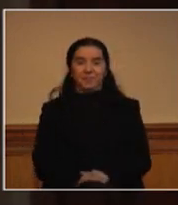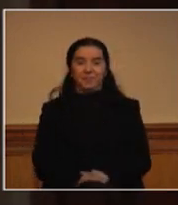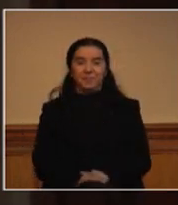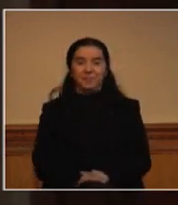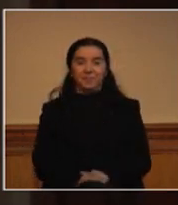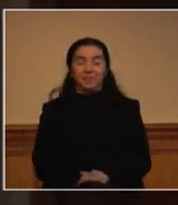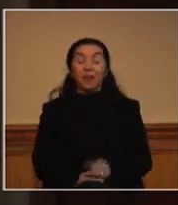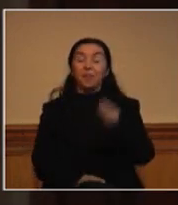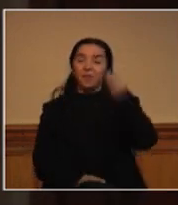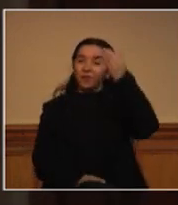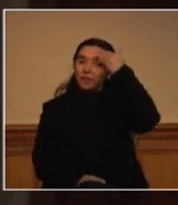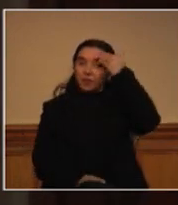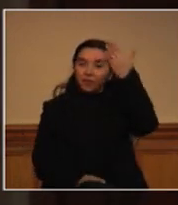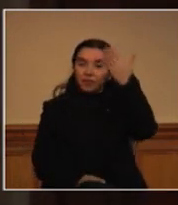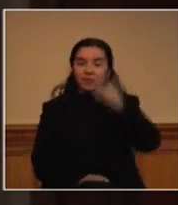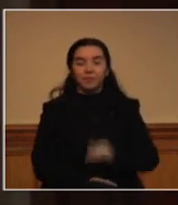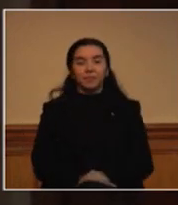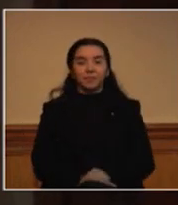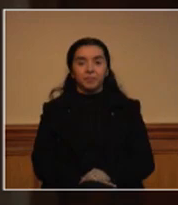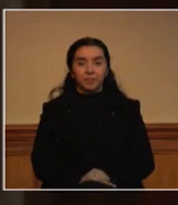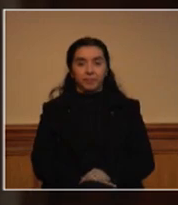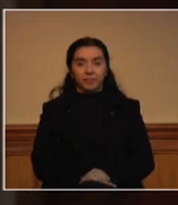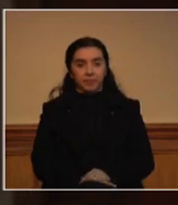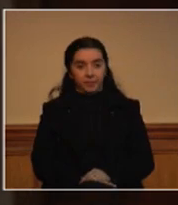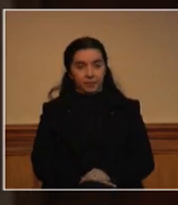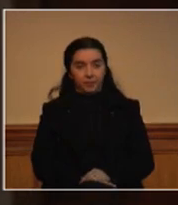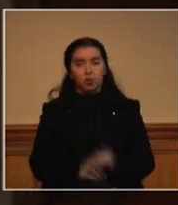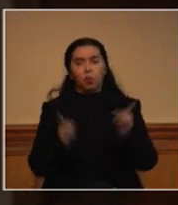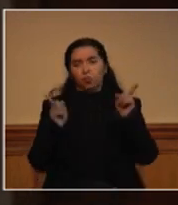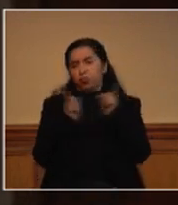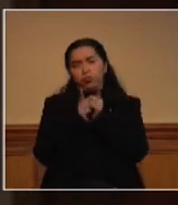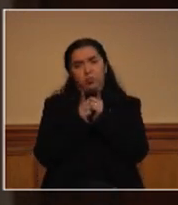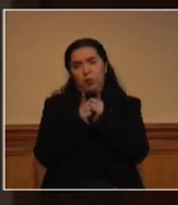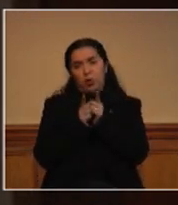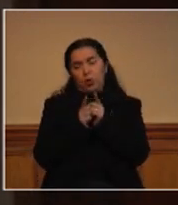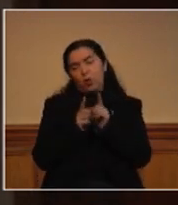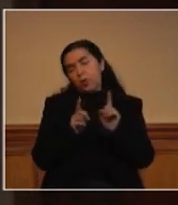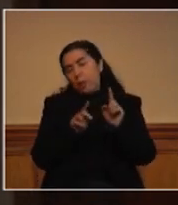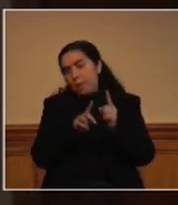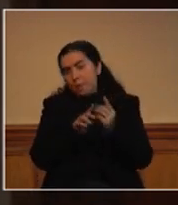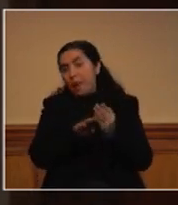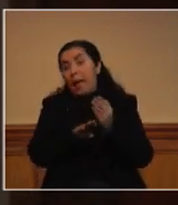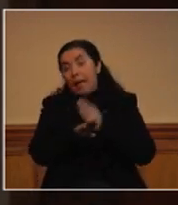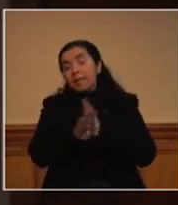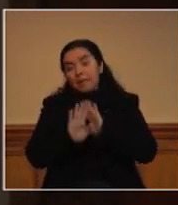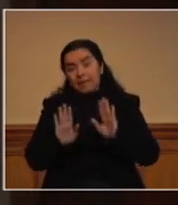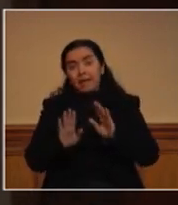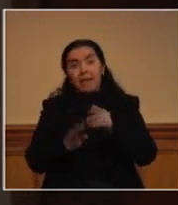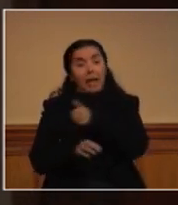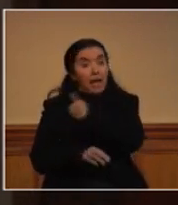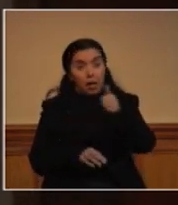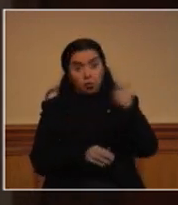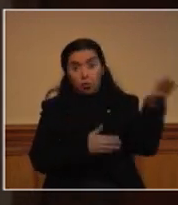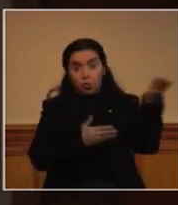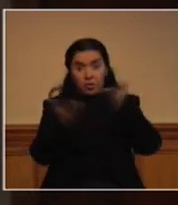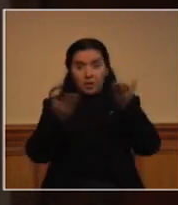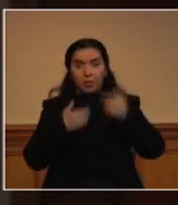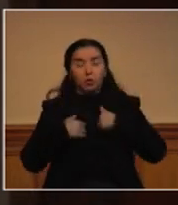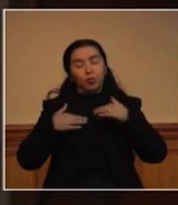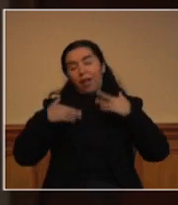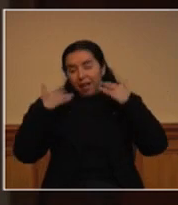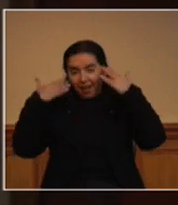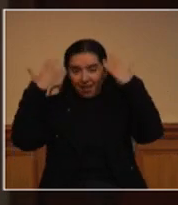Hola, buenos días. Seré muy breve. Bueno, antes que nada, agradecerles a todos que estén acá. La verdad es que nos llena de alegría